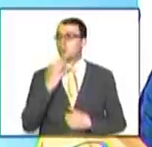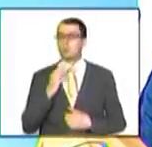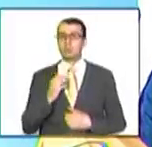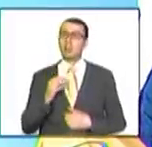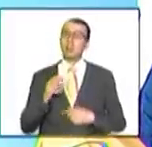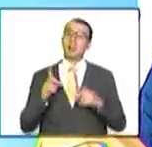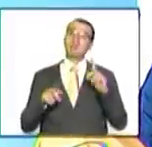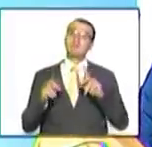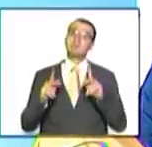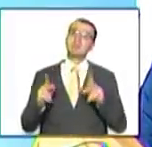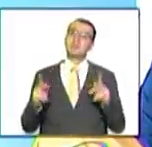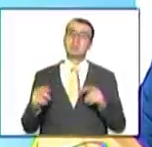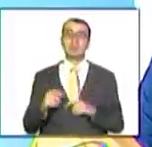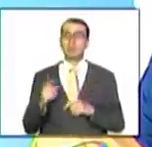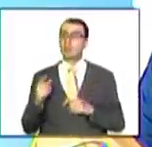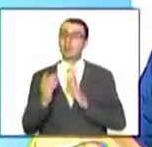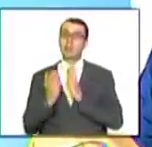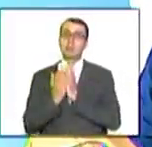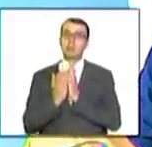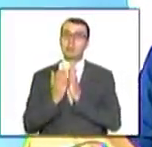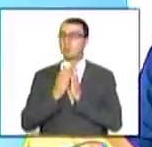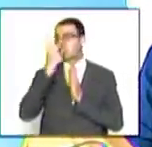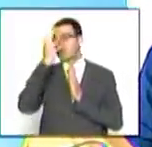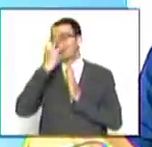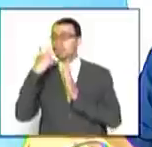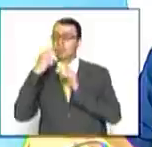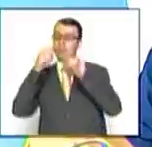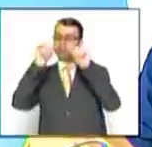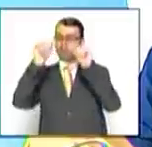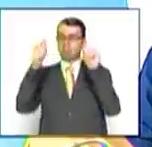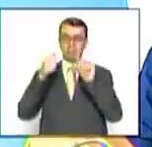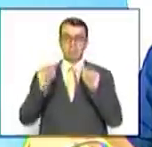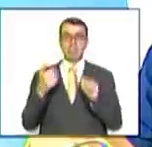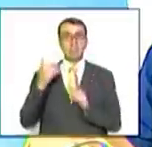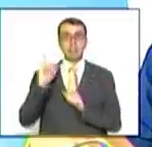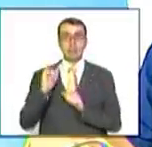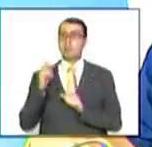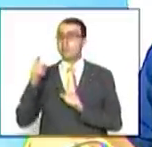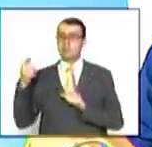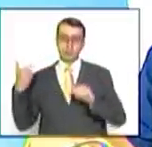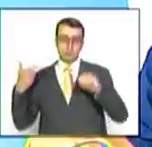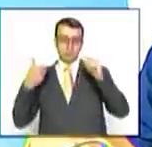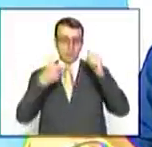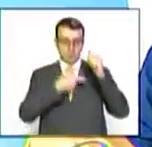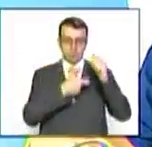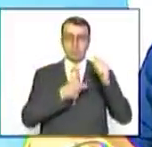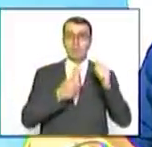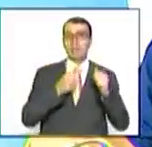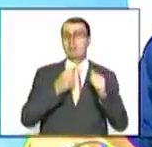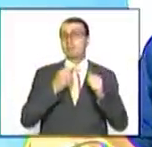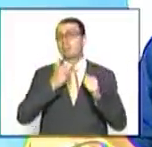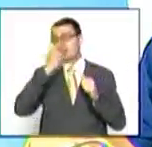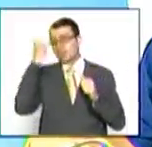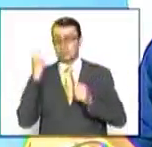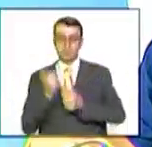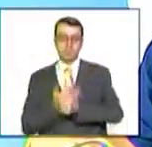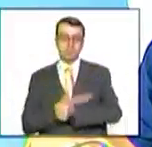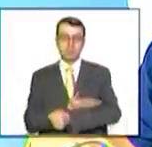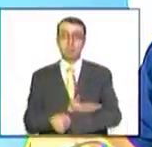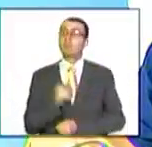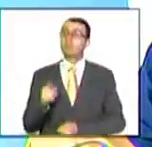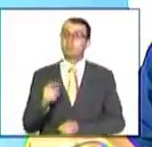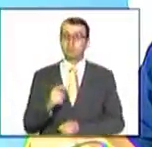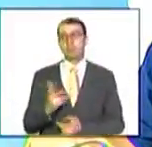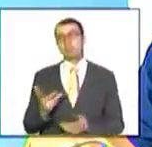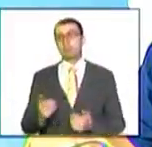hay personas que han estudiado estética y están aplicando plasma. No, yo creo que uno entiende que si a uno se le va a dar el